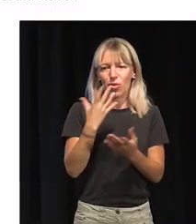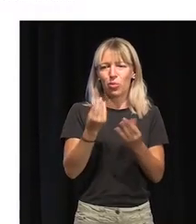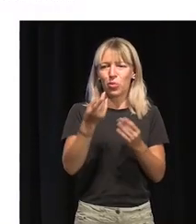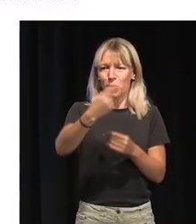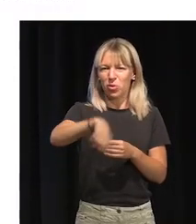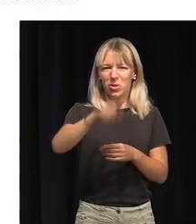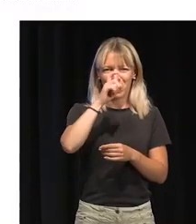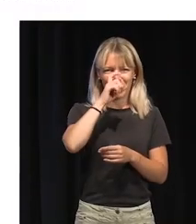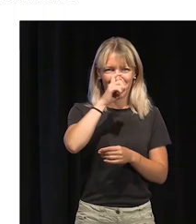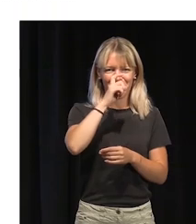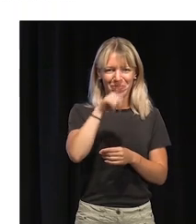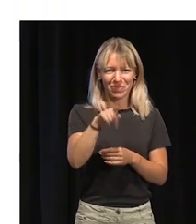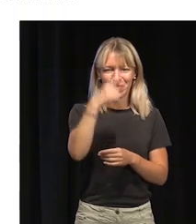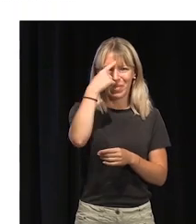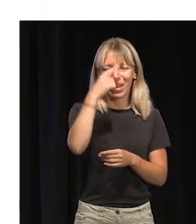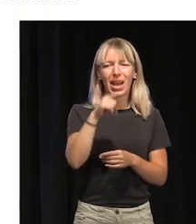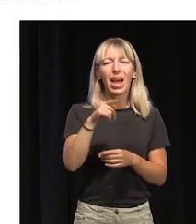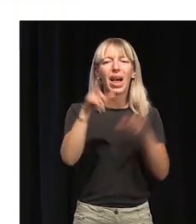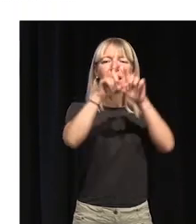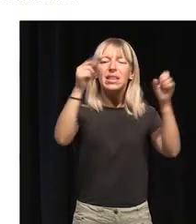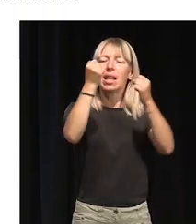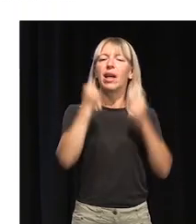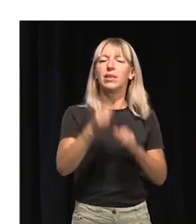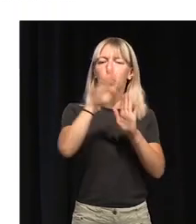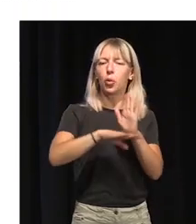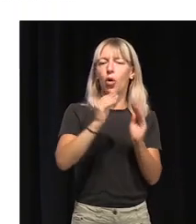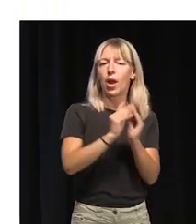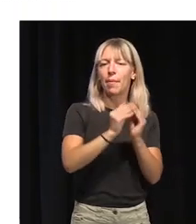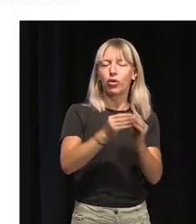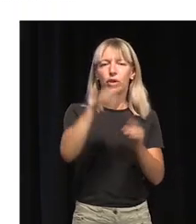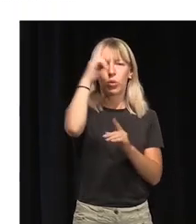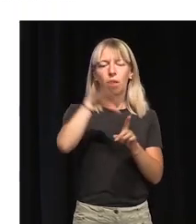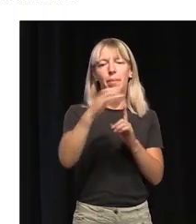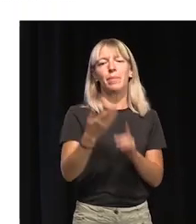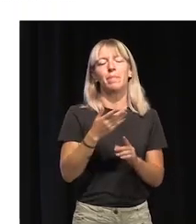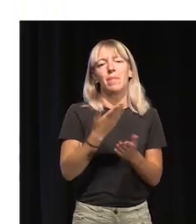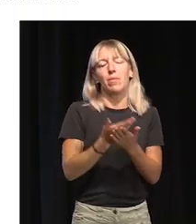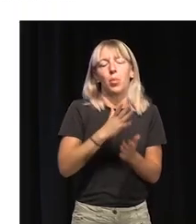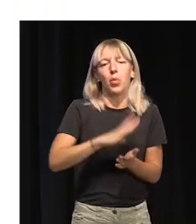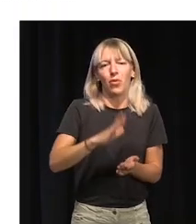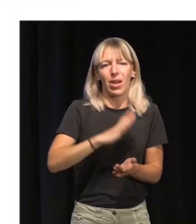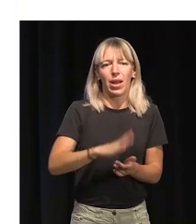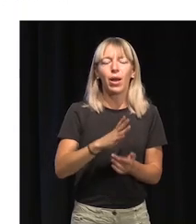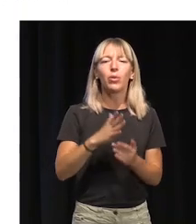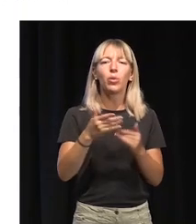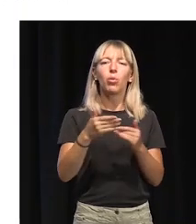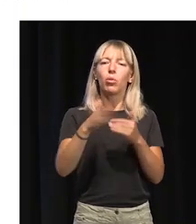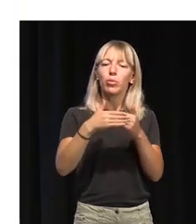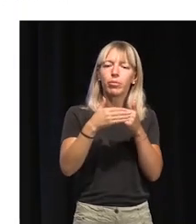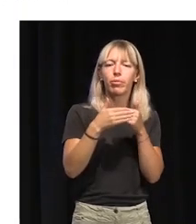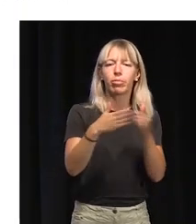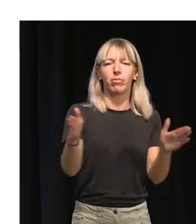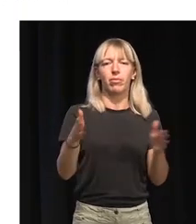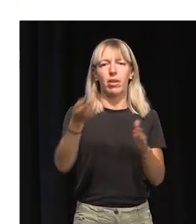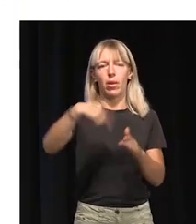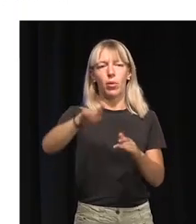vosotros recordaréis, ¿no? A las entidades y a los programadores culturales os pedimos, por favor, que abrieseis la puerta de